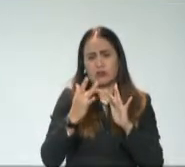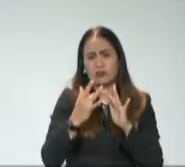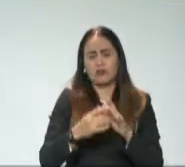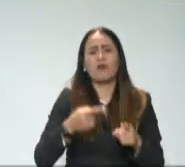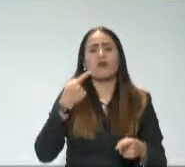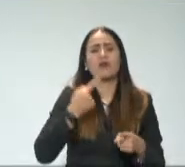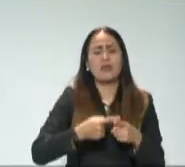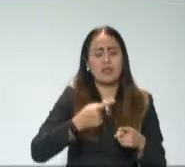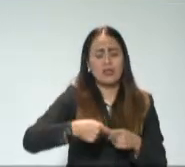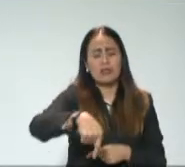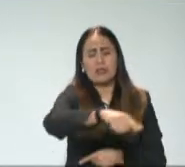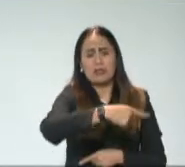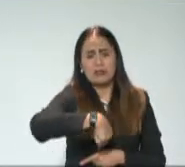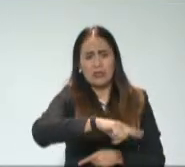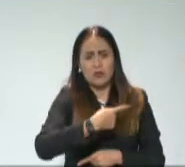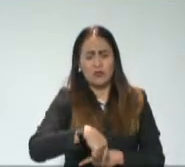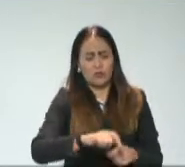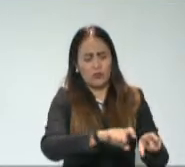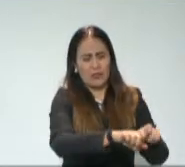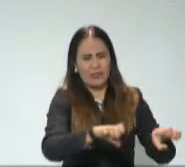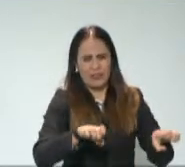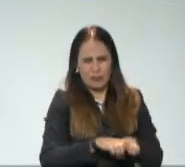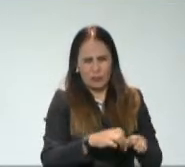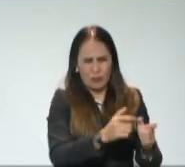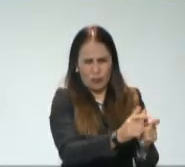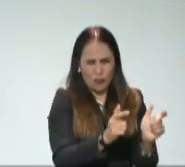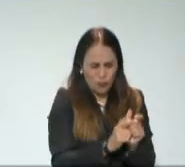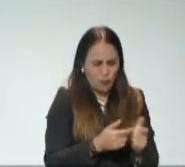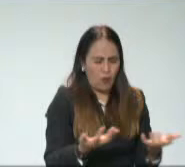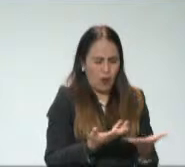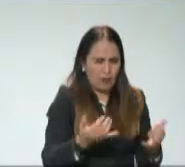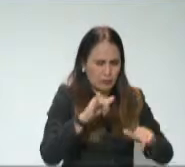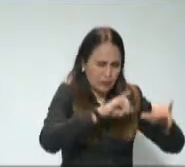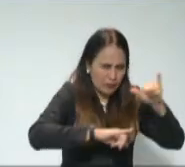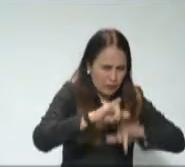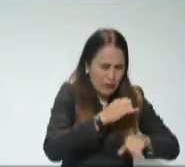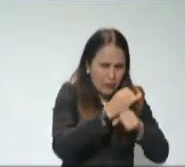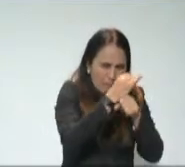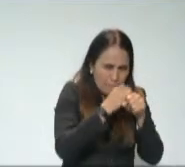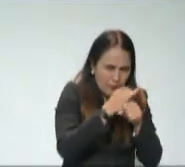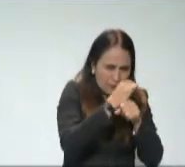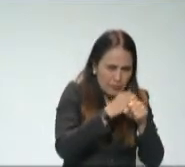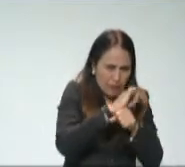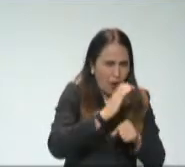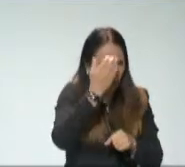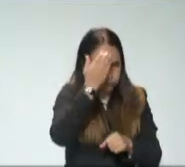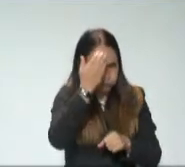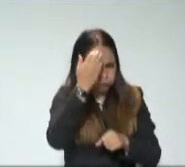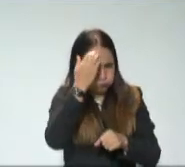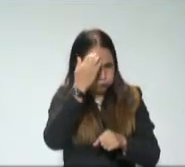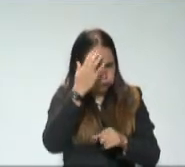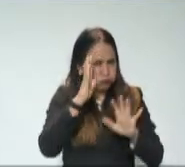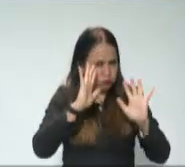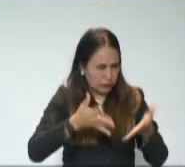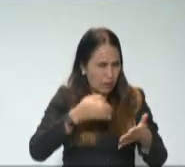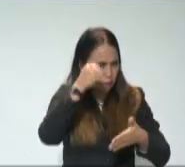quienes estamos generando y analizando esa información con todo el conocimiento científico